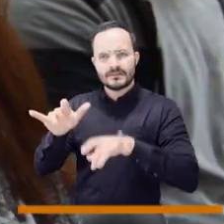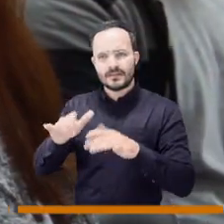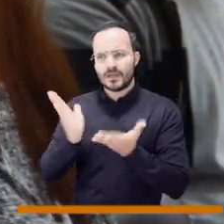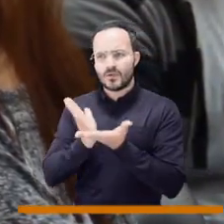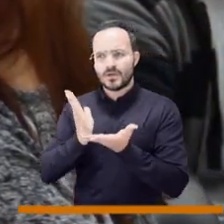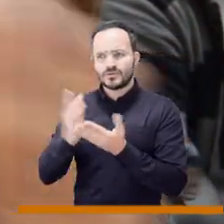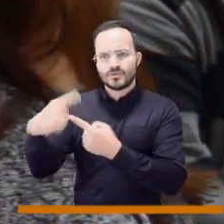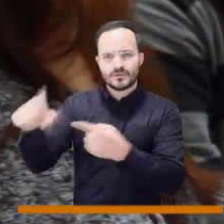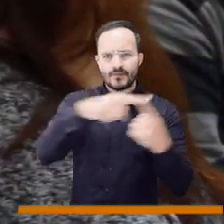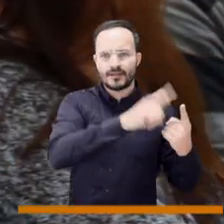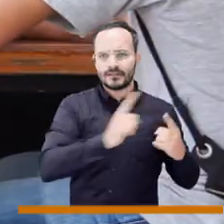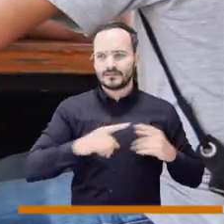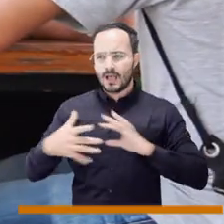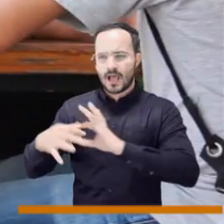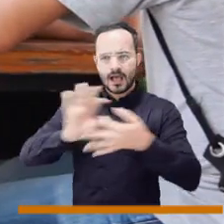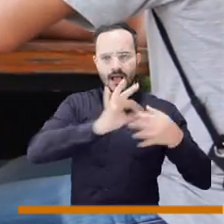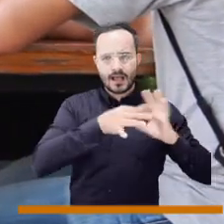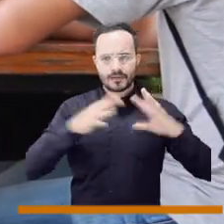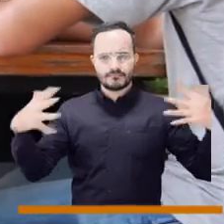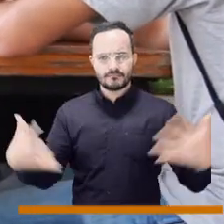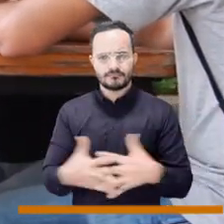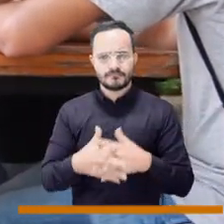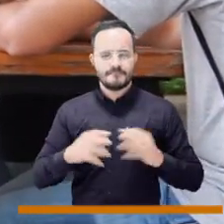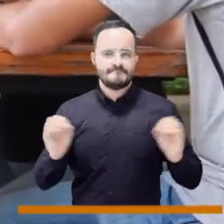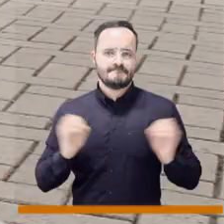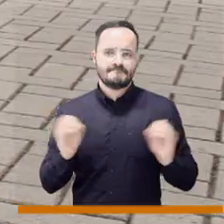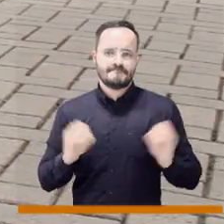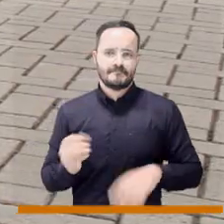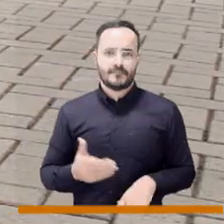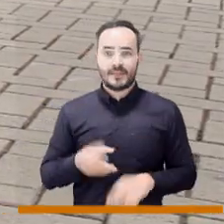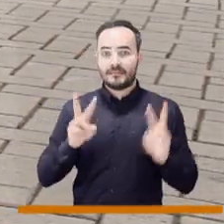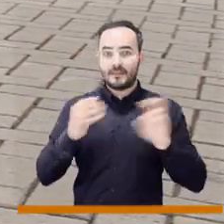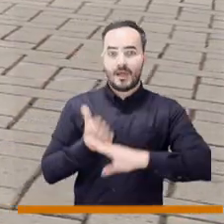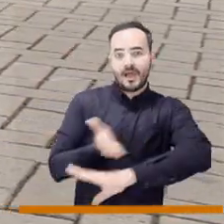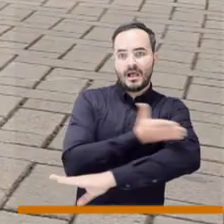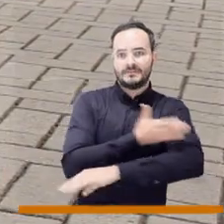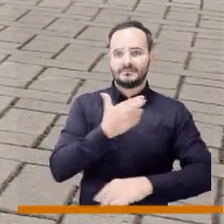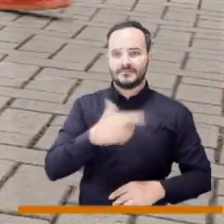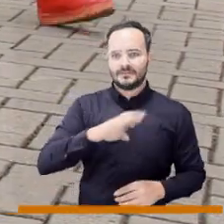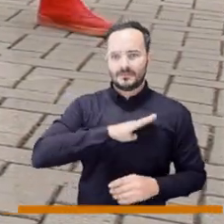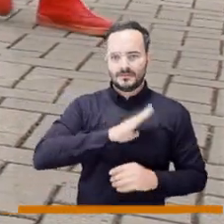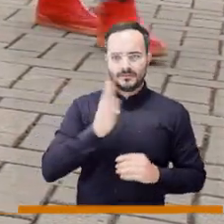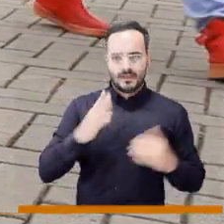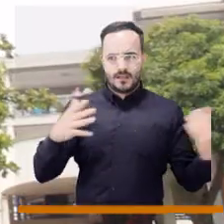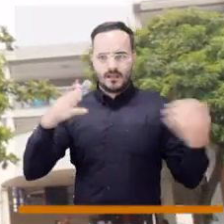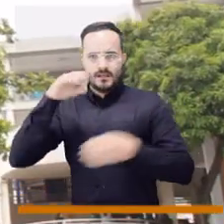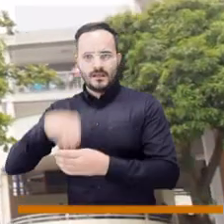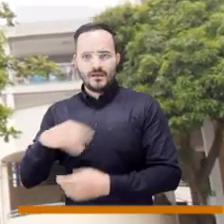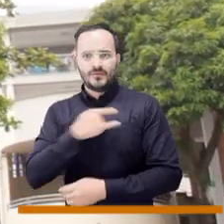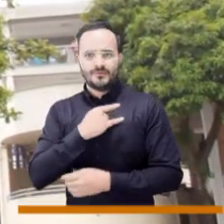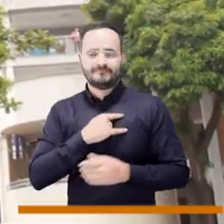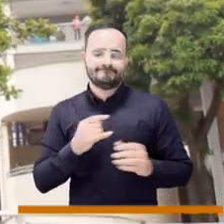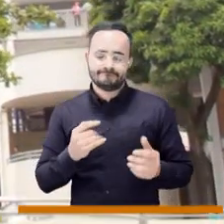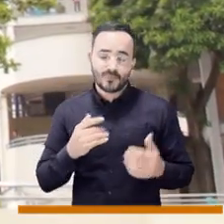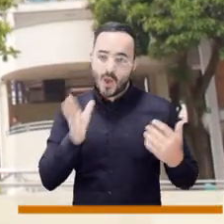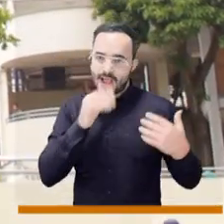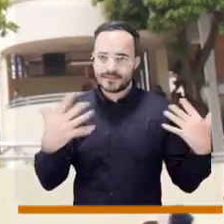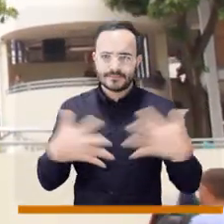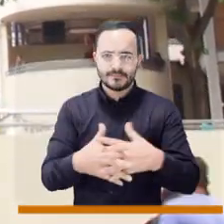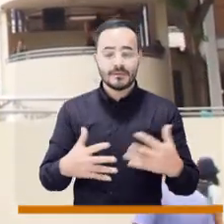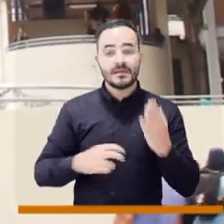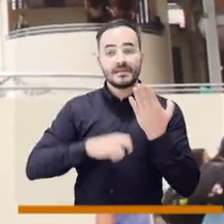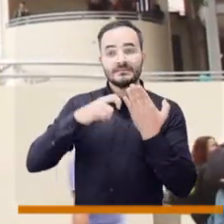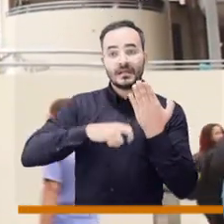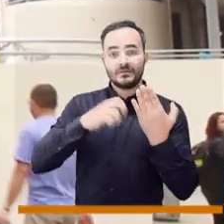secretarías de educación para poder hacer este tránsito desde los niveles precedentes. A nosotros nos llegan estudiantes de los